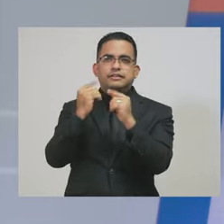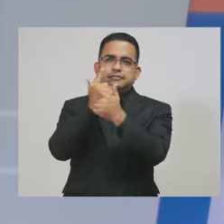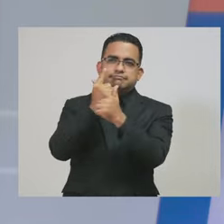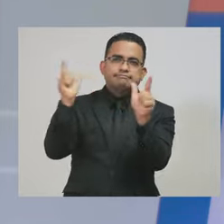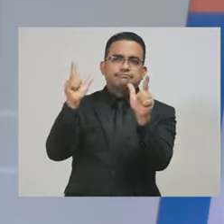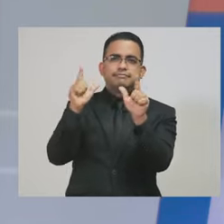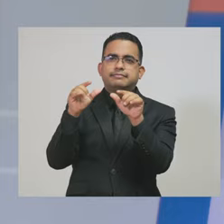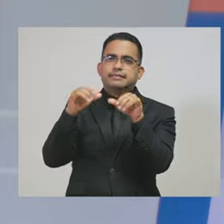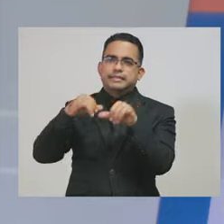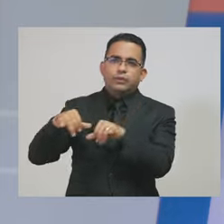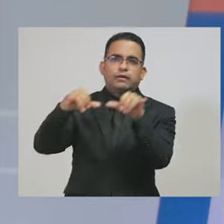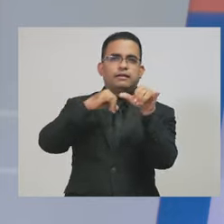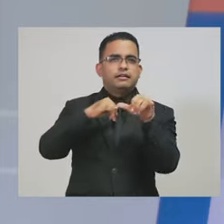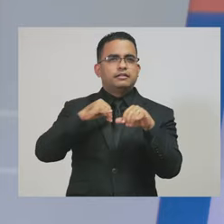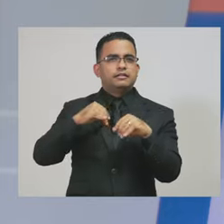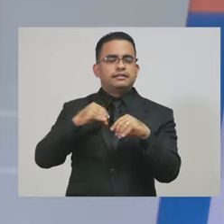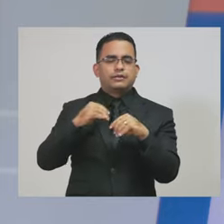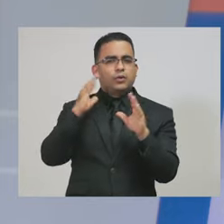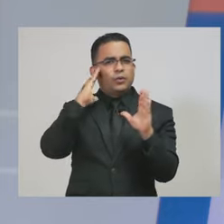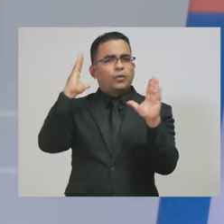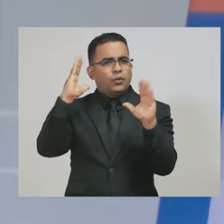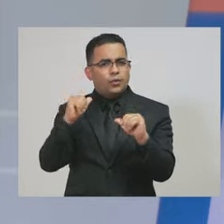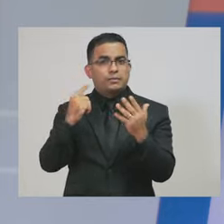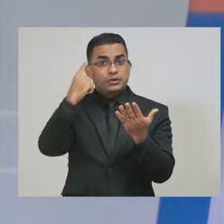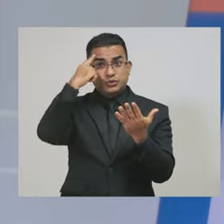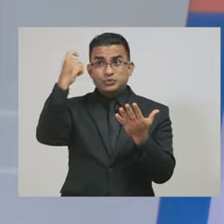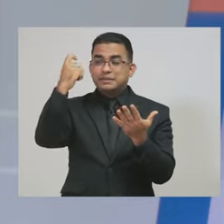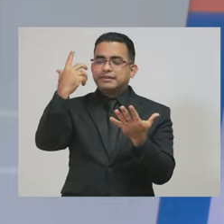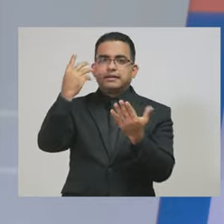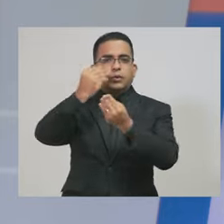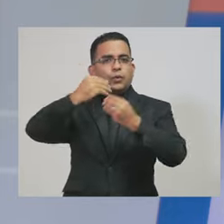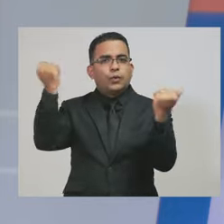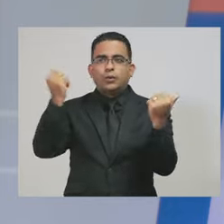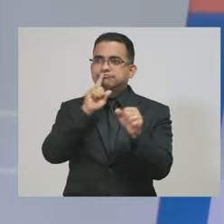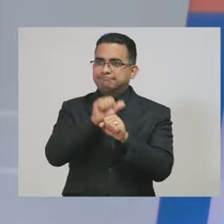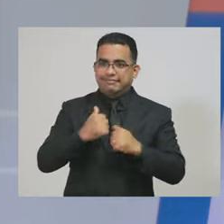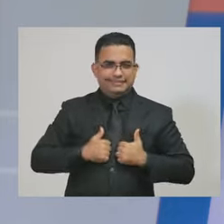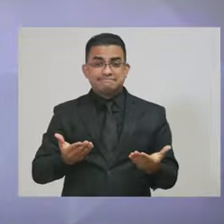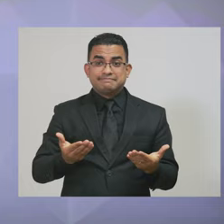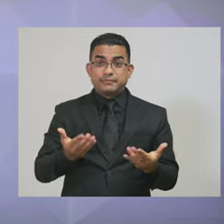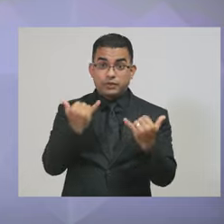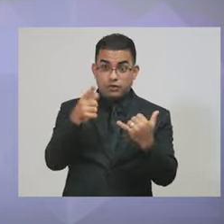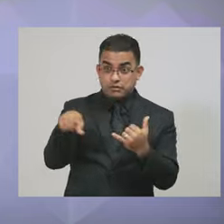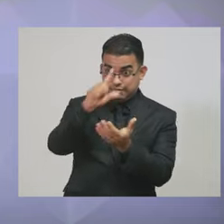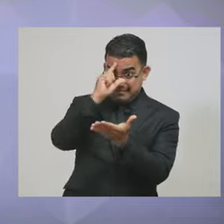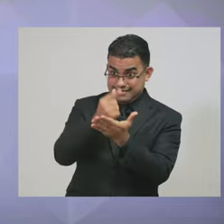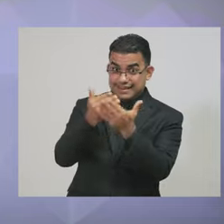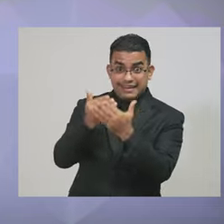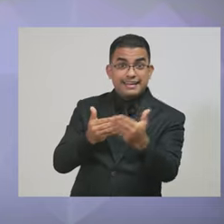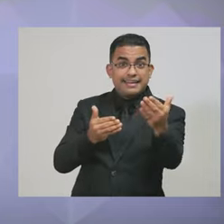con la justicia soñar con la igualdad y ojalá ya no tuviera necesidad de soñar las hoy